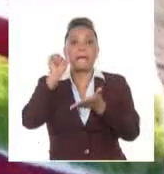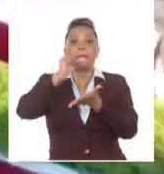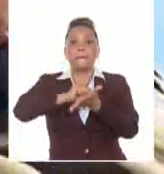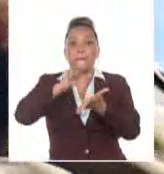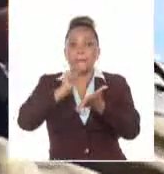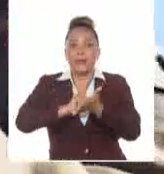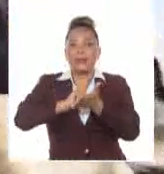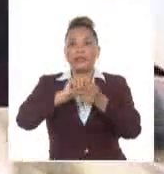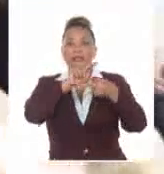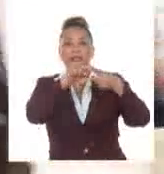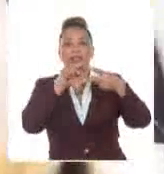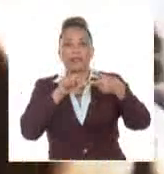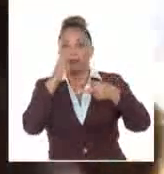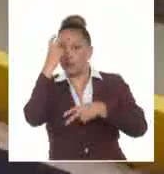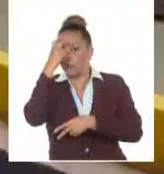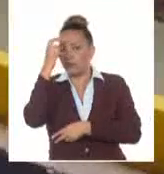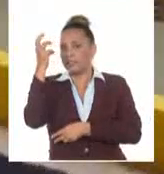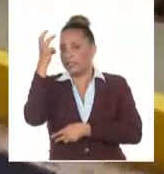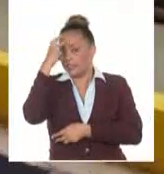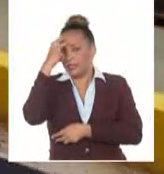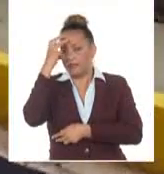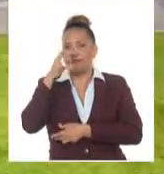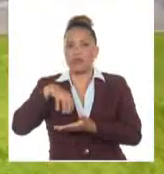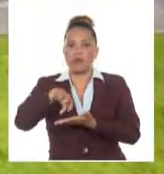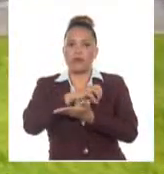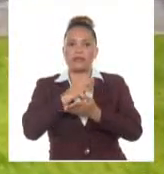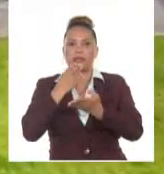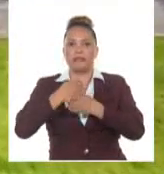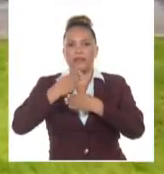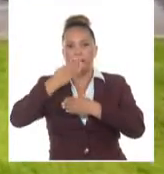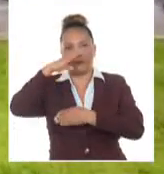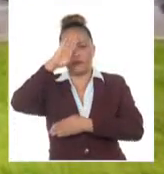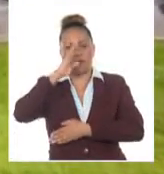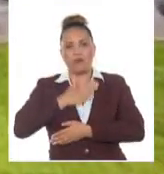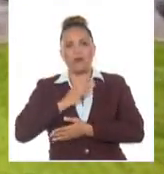y tercer frente oriental. Marisela Recasens, Canal Cubano de Noticias.